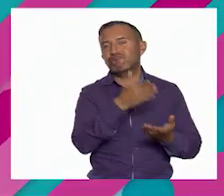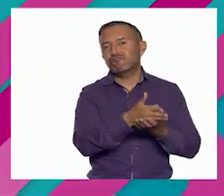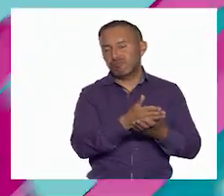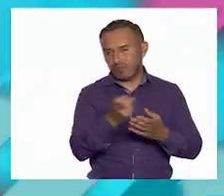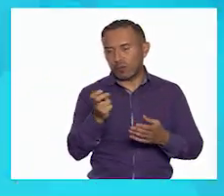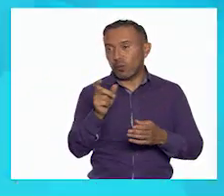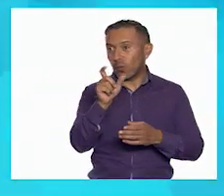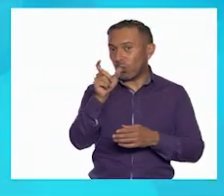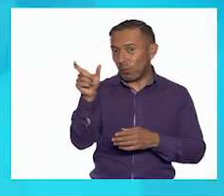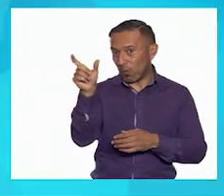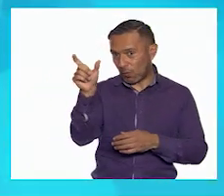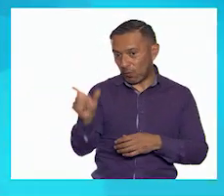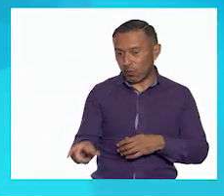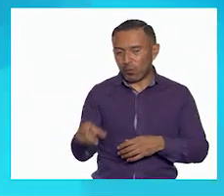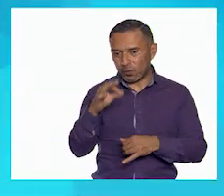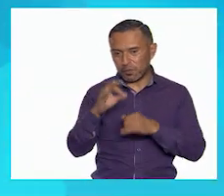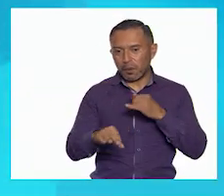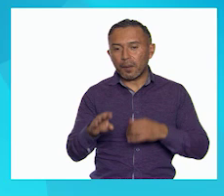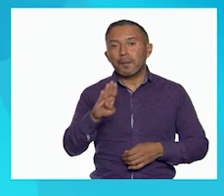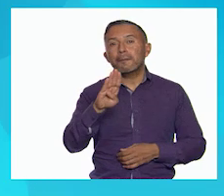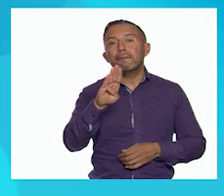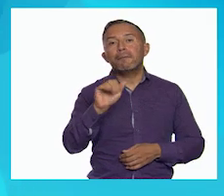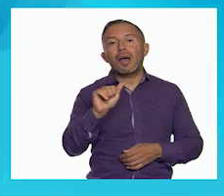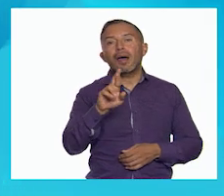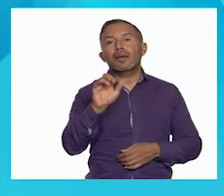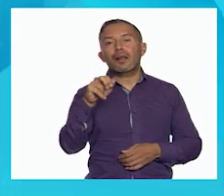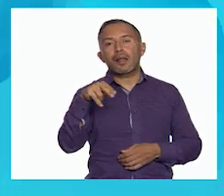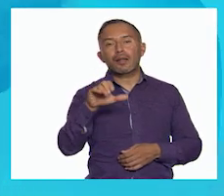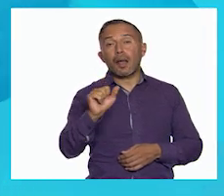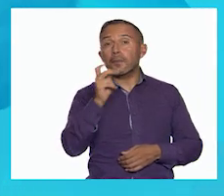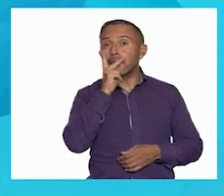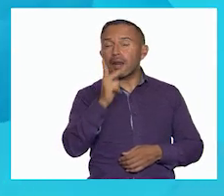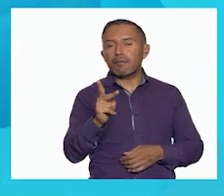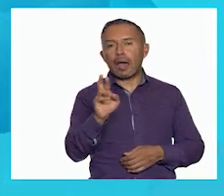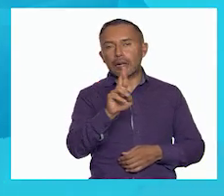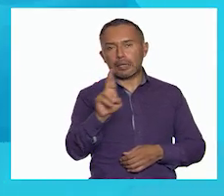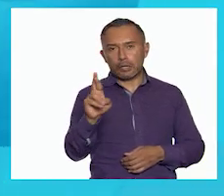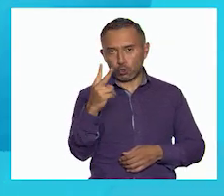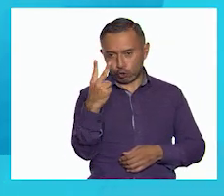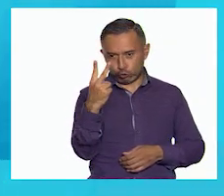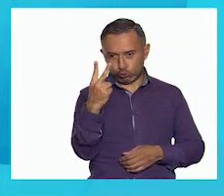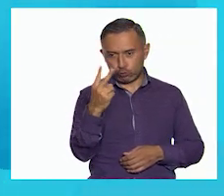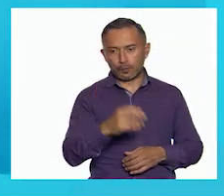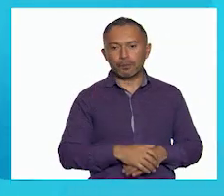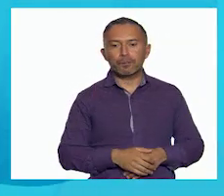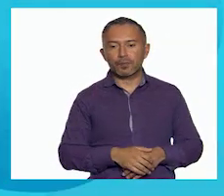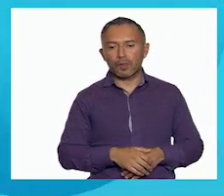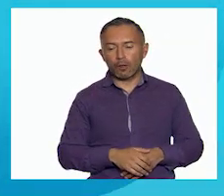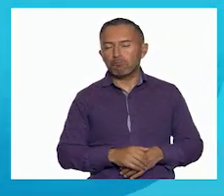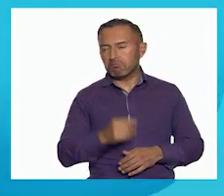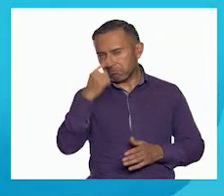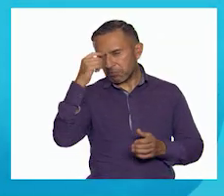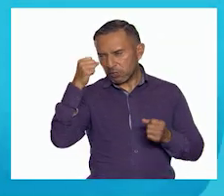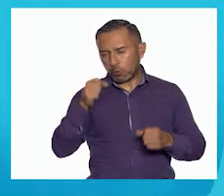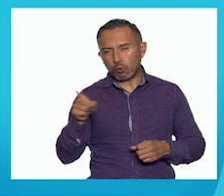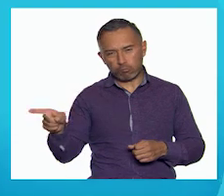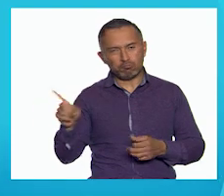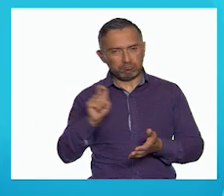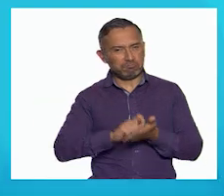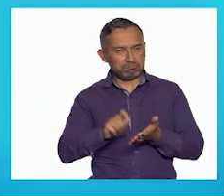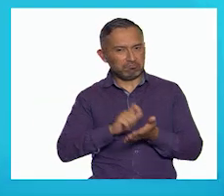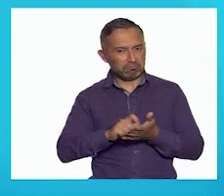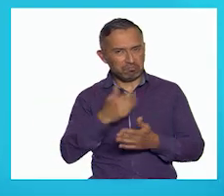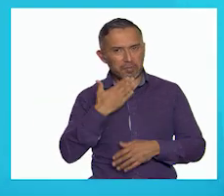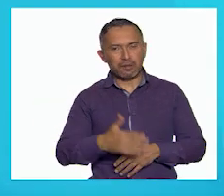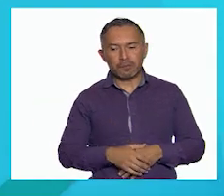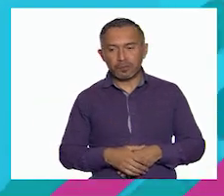bien, barrancas. Es una palabra que lleva doble R y estoy seguro que la vas a escribir de manera correcta. Y ahorita